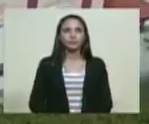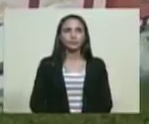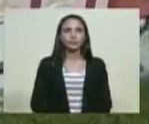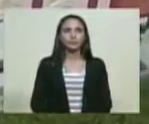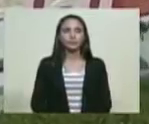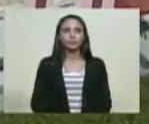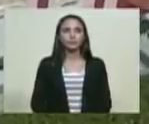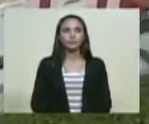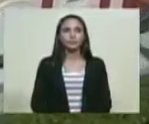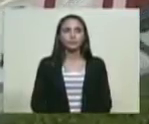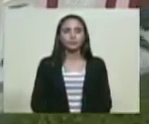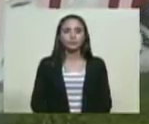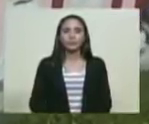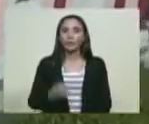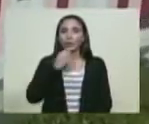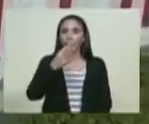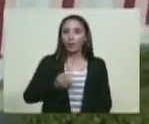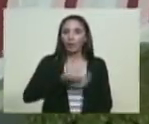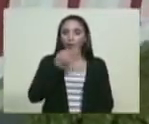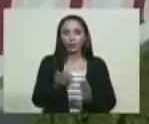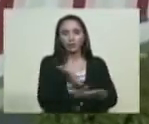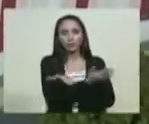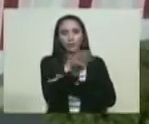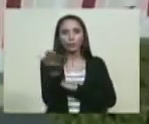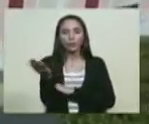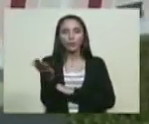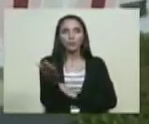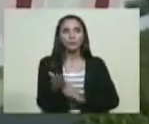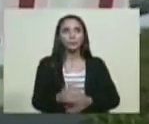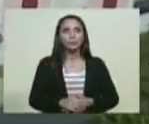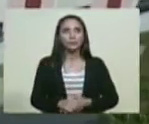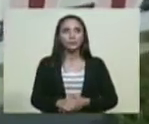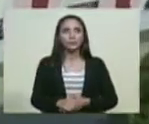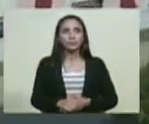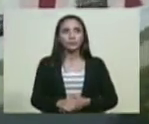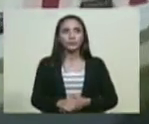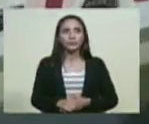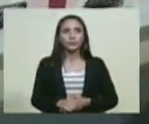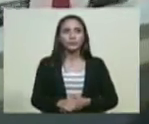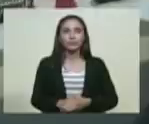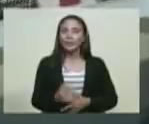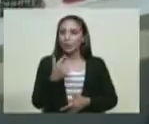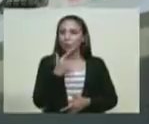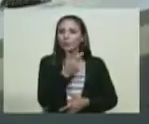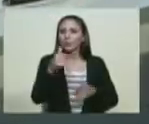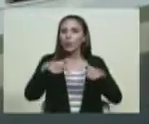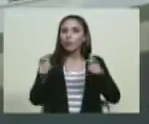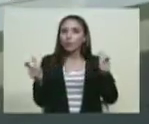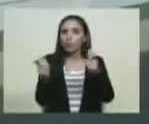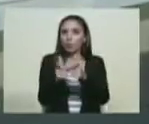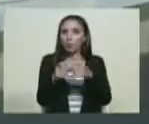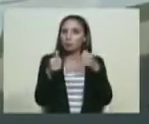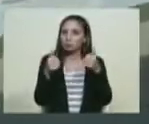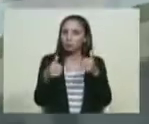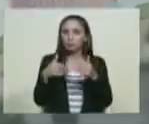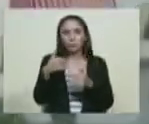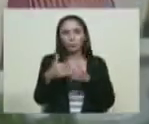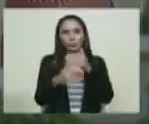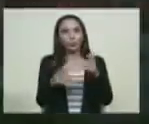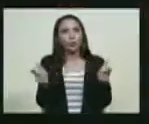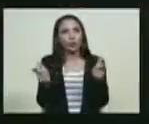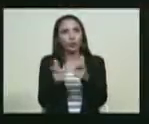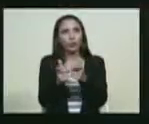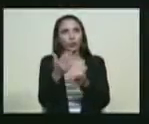Gracias, presidente. Buenas tardes a todos. Bueno, presidente, igualmente, como dice usted, una reunión bien fructífera, ¿no?